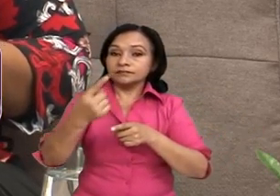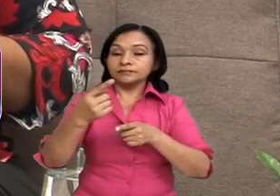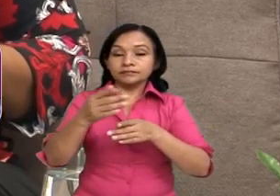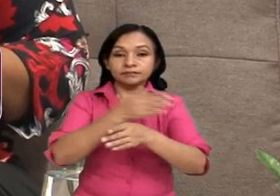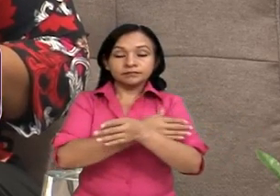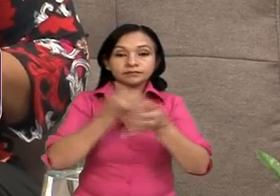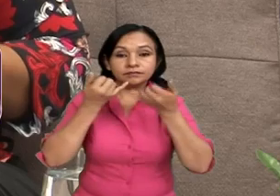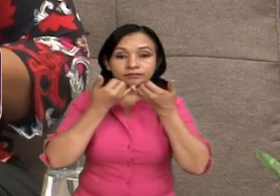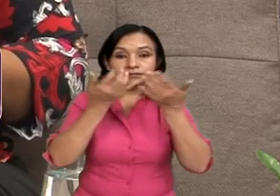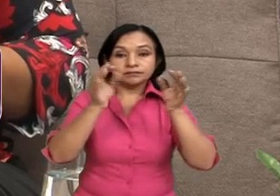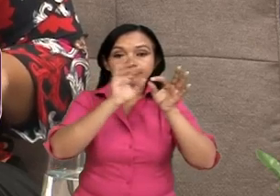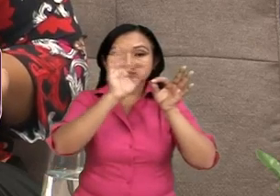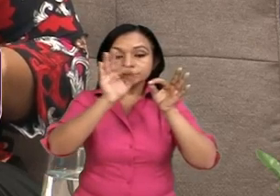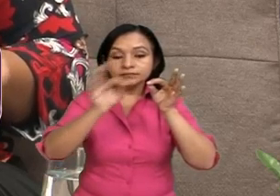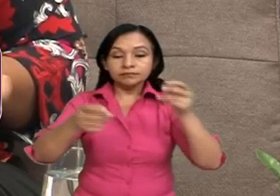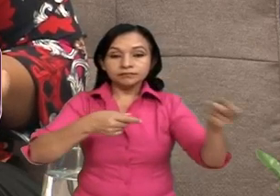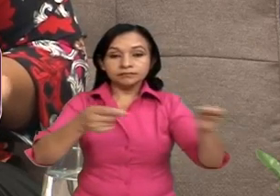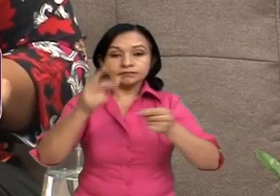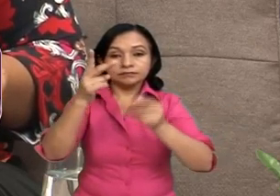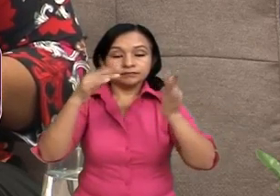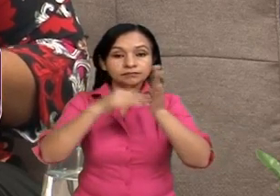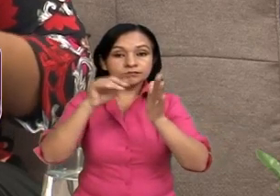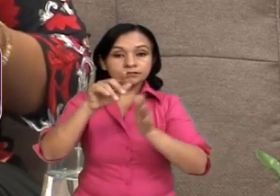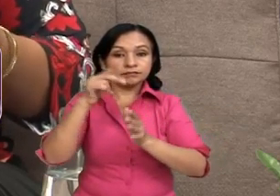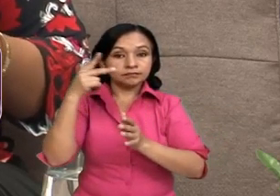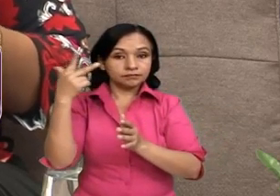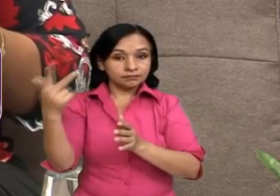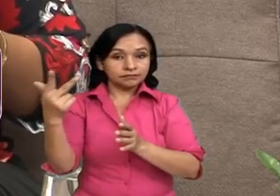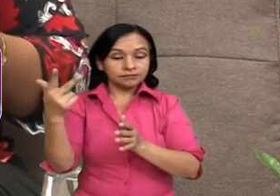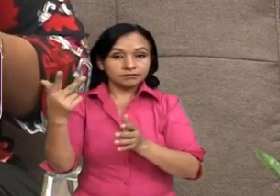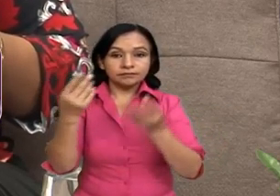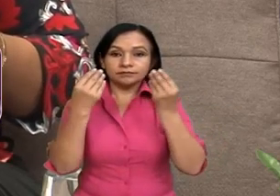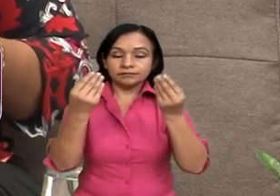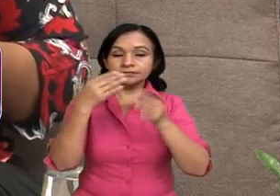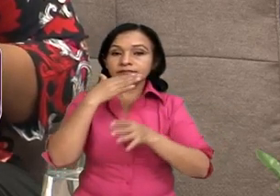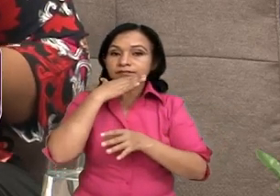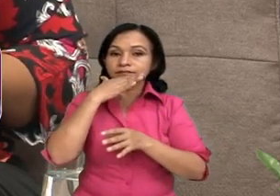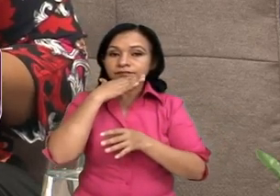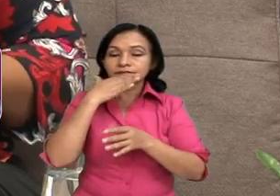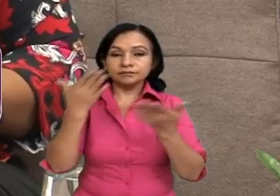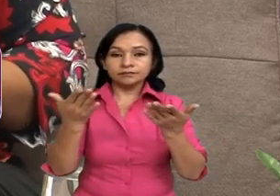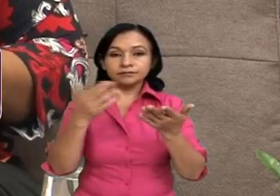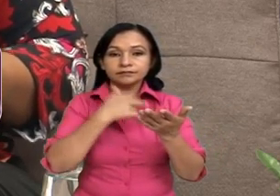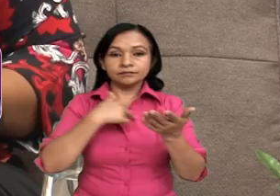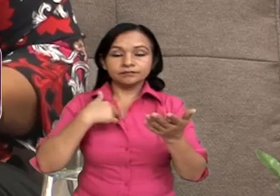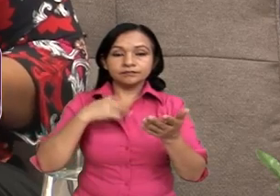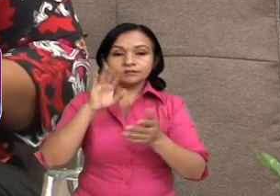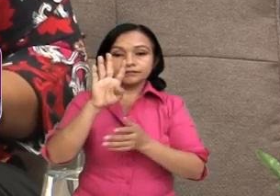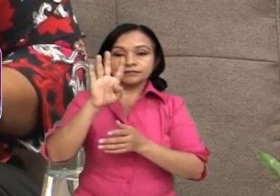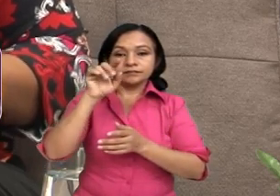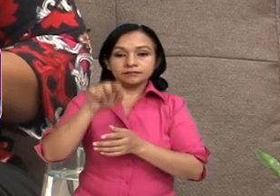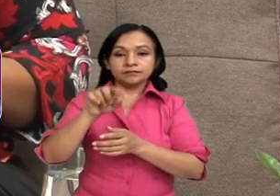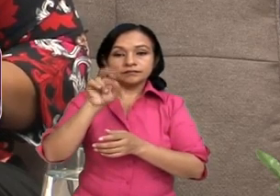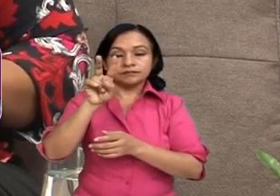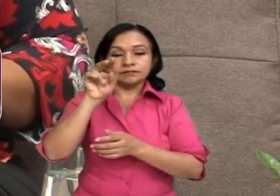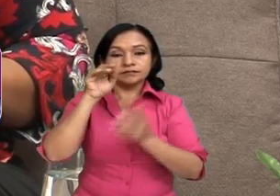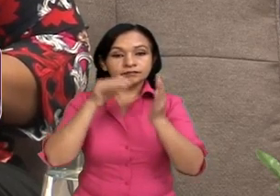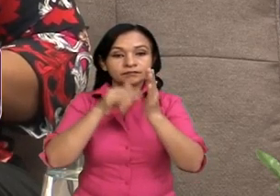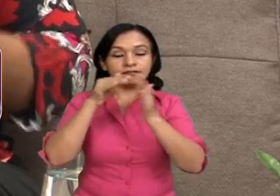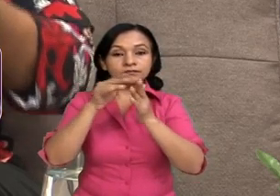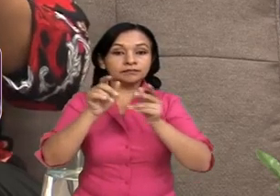informe, esa feria, solo el año 2018, que fue un año que tuvimos con muchas dificultades, generó 4.2 millones de